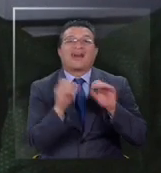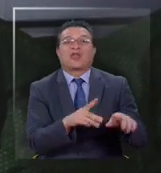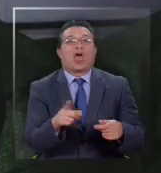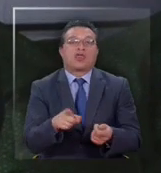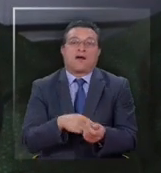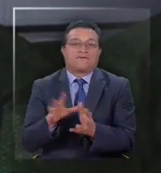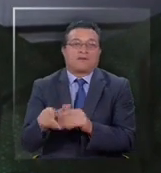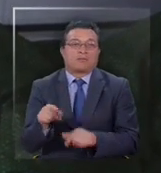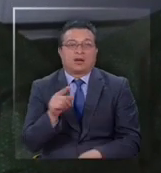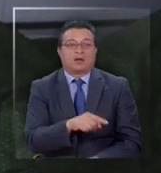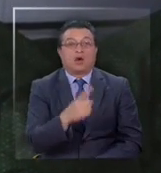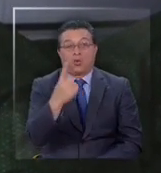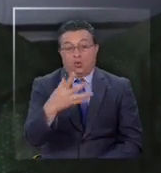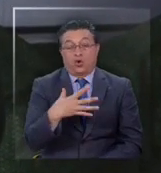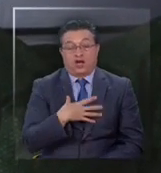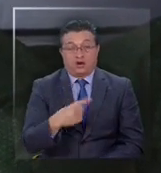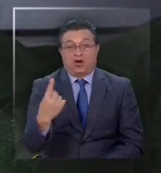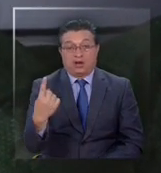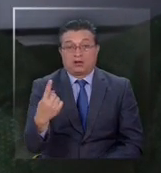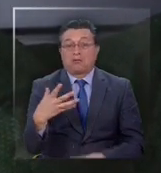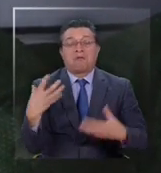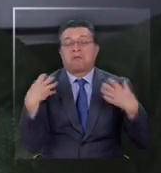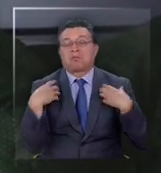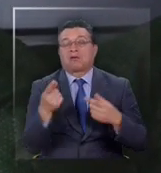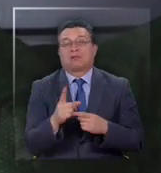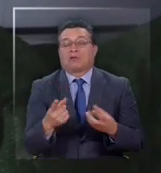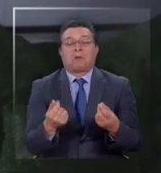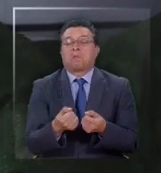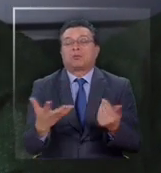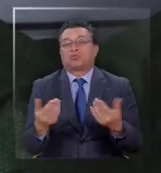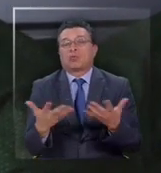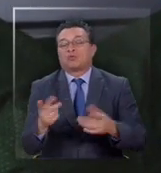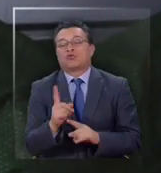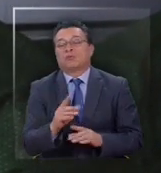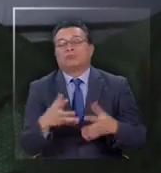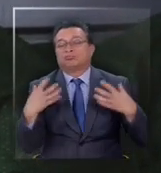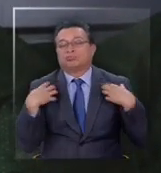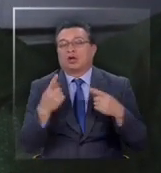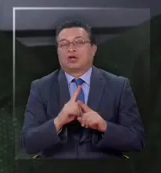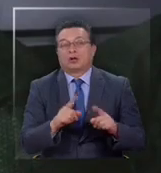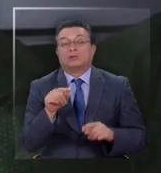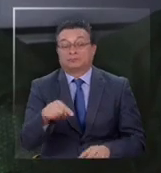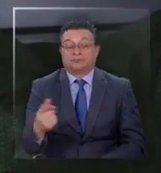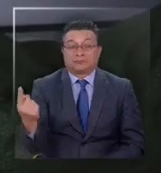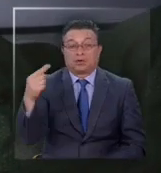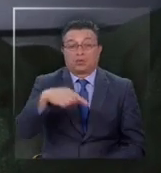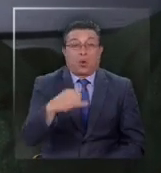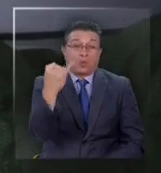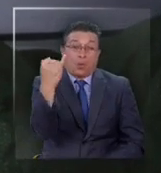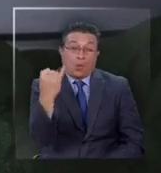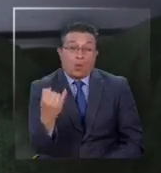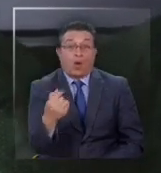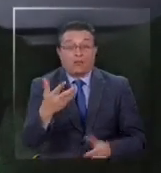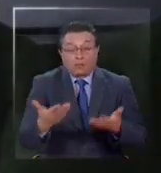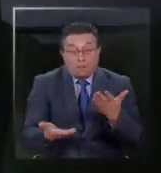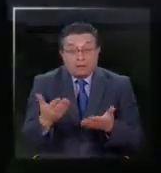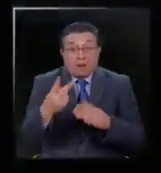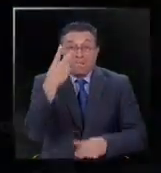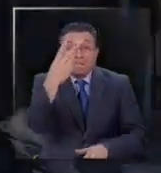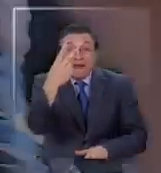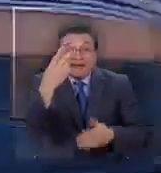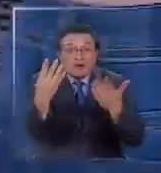su familia. Tiene un solo hijo, pero no se ha hecho cargo porque no tiene los medios para hacerse cargo. Y ella llegó acá en desnutrición, estaba pesando 29 kilos cuando